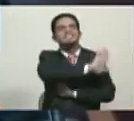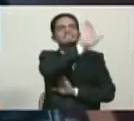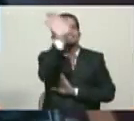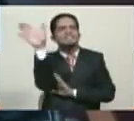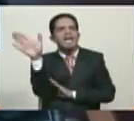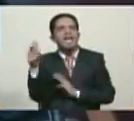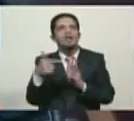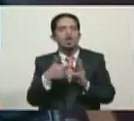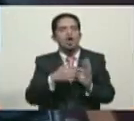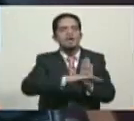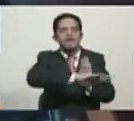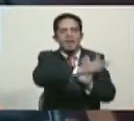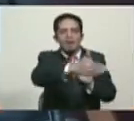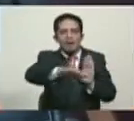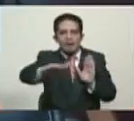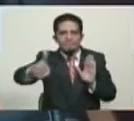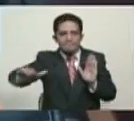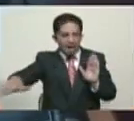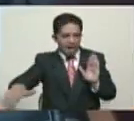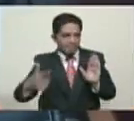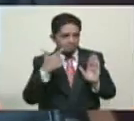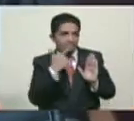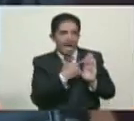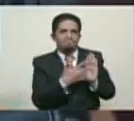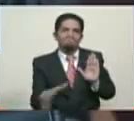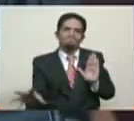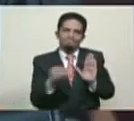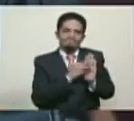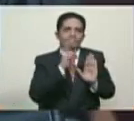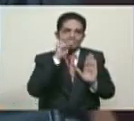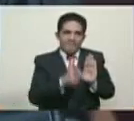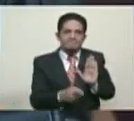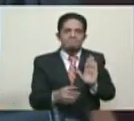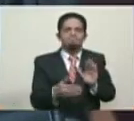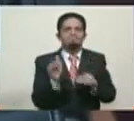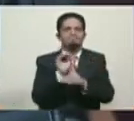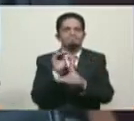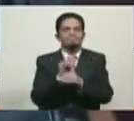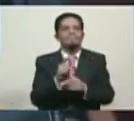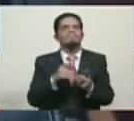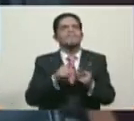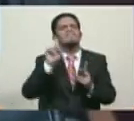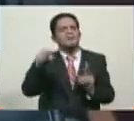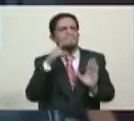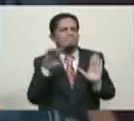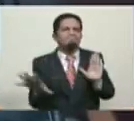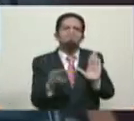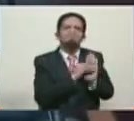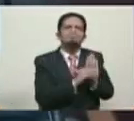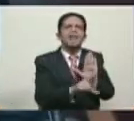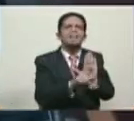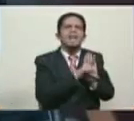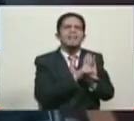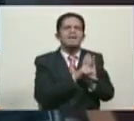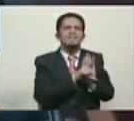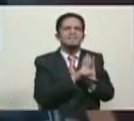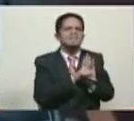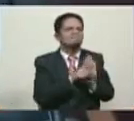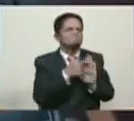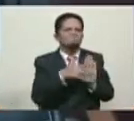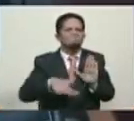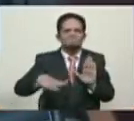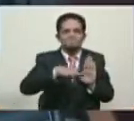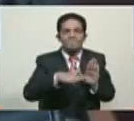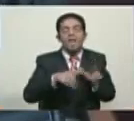espacio ultraterrestre suprayacente. Constitucionalizamos el espacio geográfico como una zona de paz